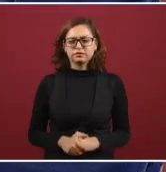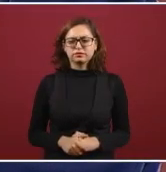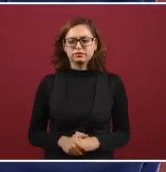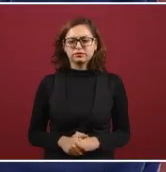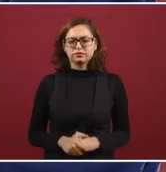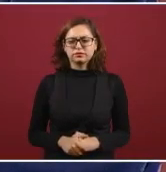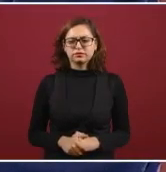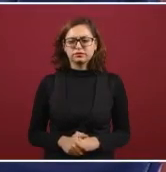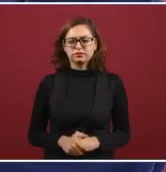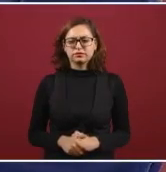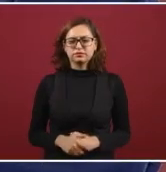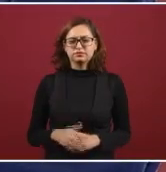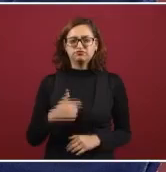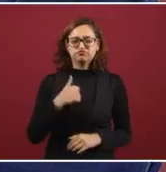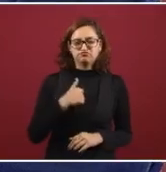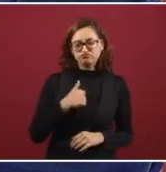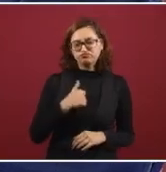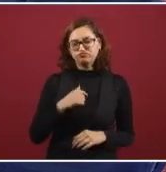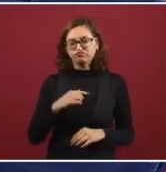pues no es lo mismo, ¿no?